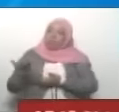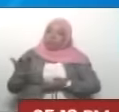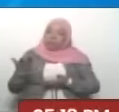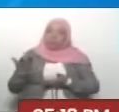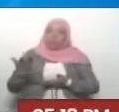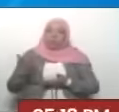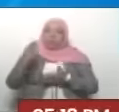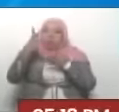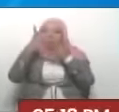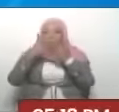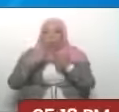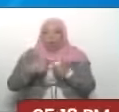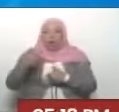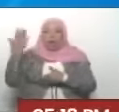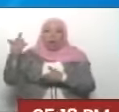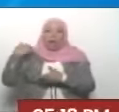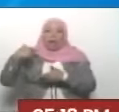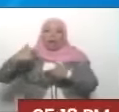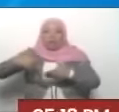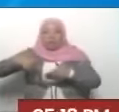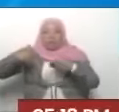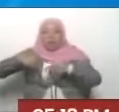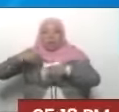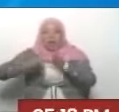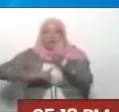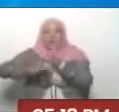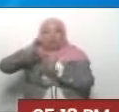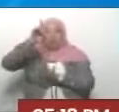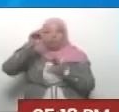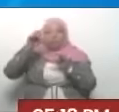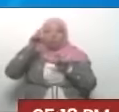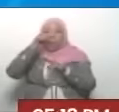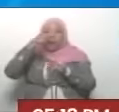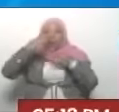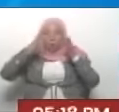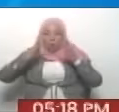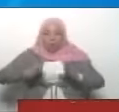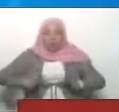¿Hace cuánto el Homo sapiens comenzó a comunicarse?